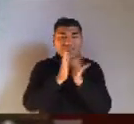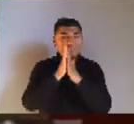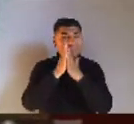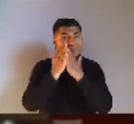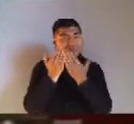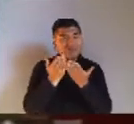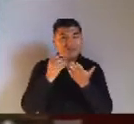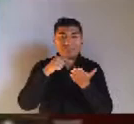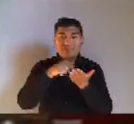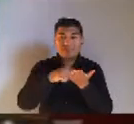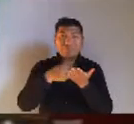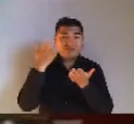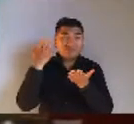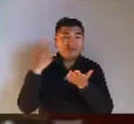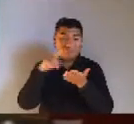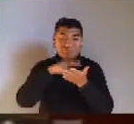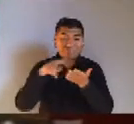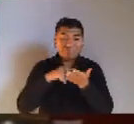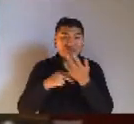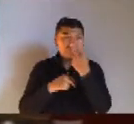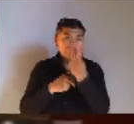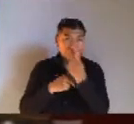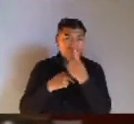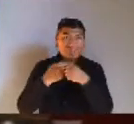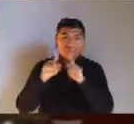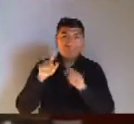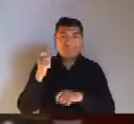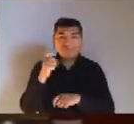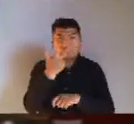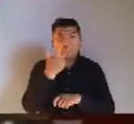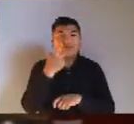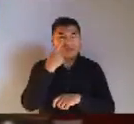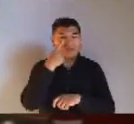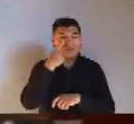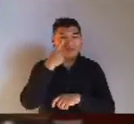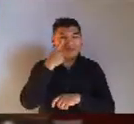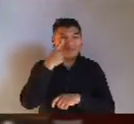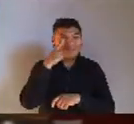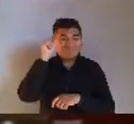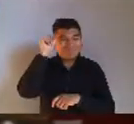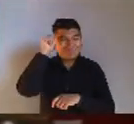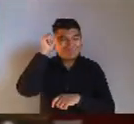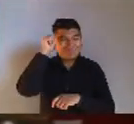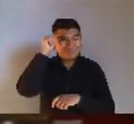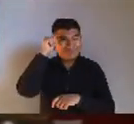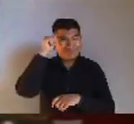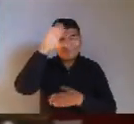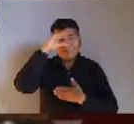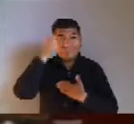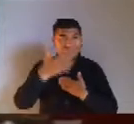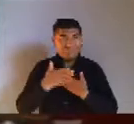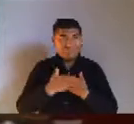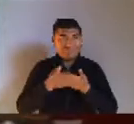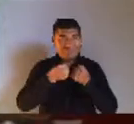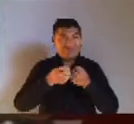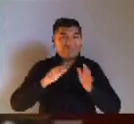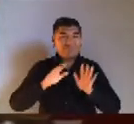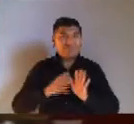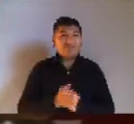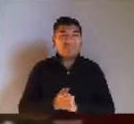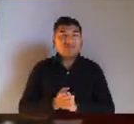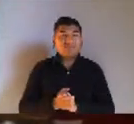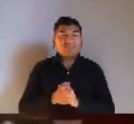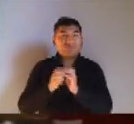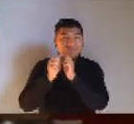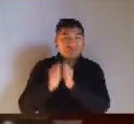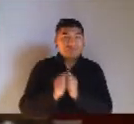las cuales hemos leído dos, pero que la tercera la conocemos de memoria, el hijo pródigo.